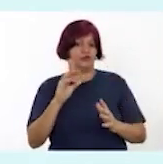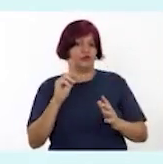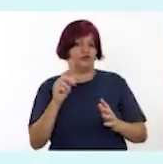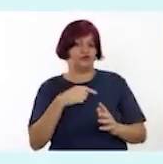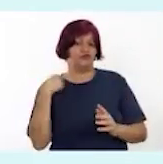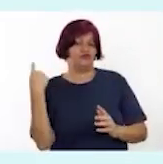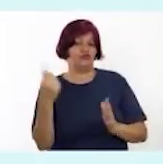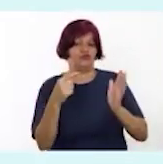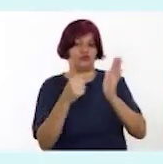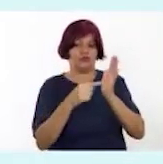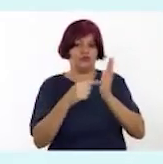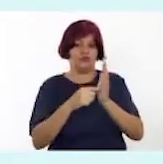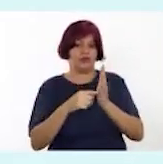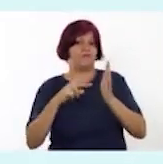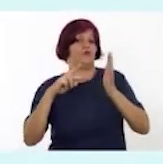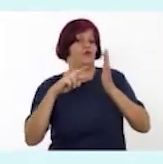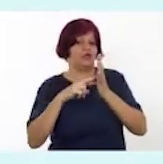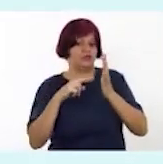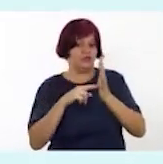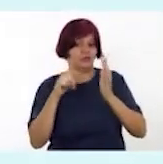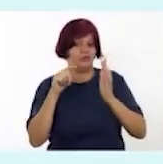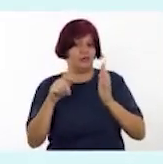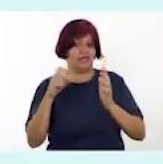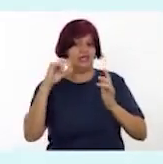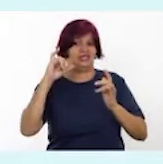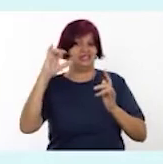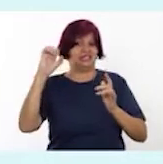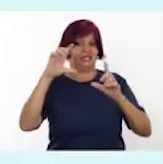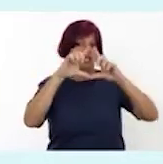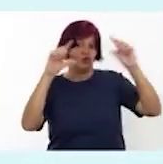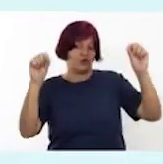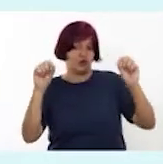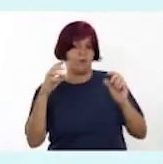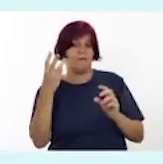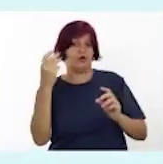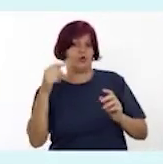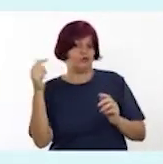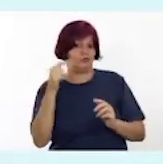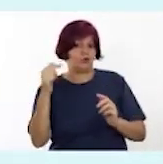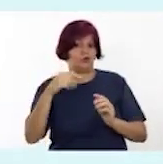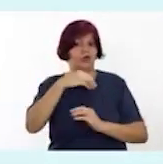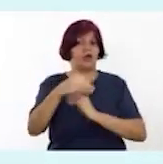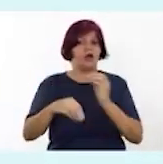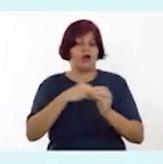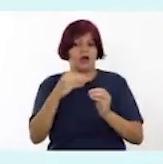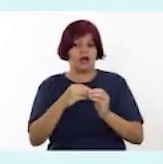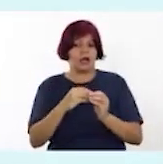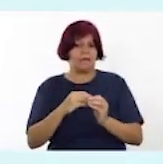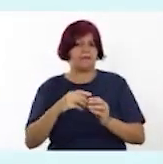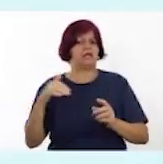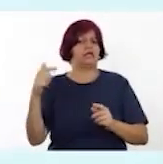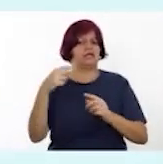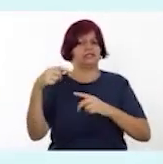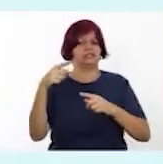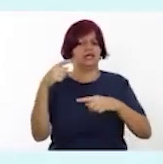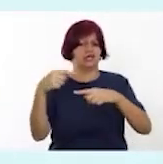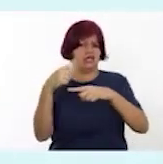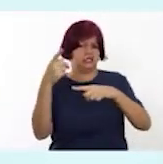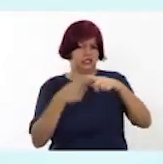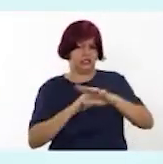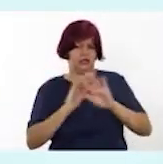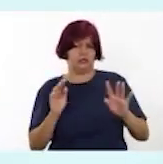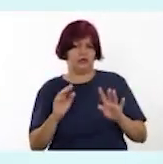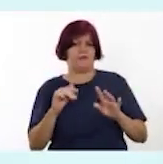nosotros multiplicamos y dividimos esa inecuación lineal por un número negativo, cambia el sentido de la desigualdad. Por eso de